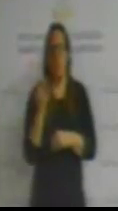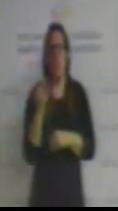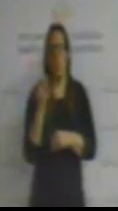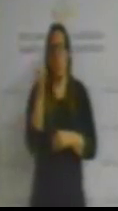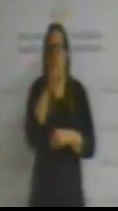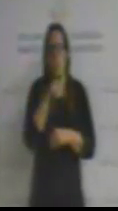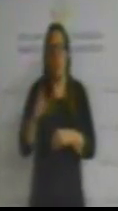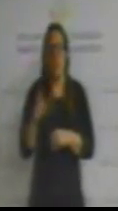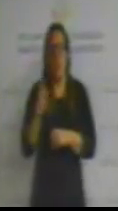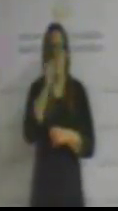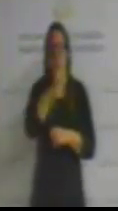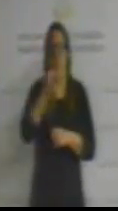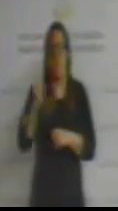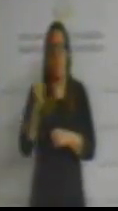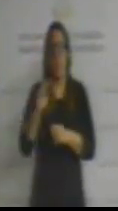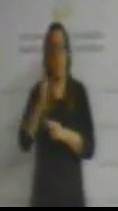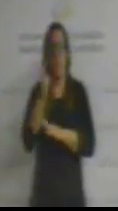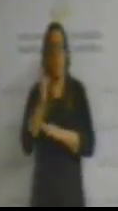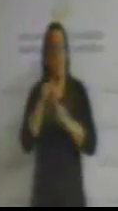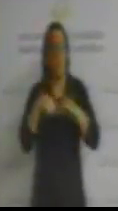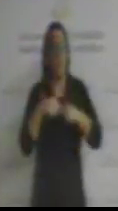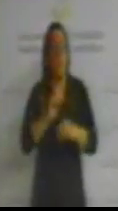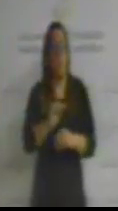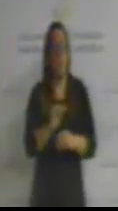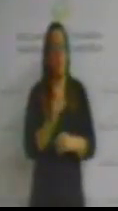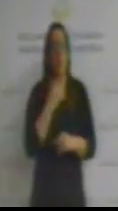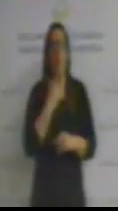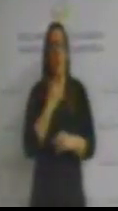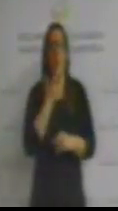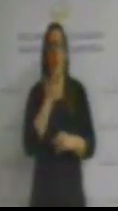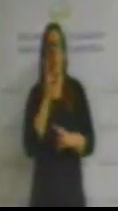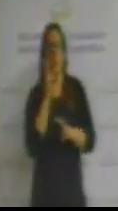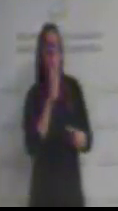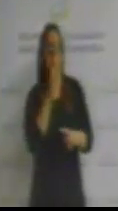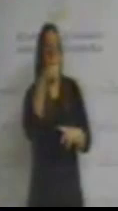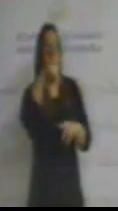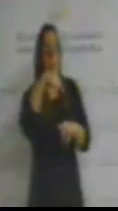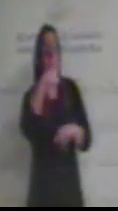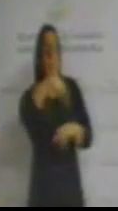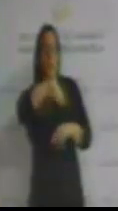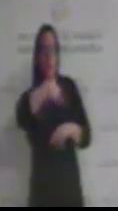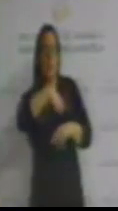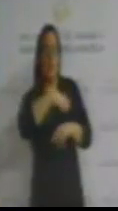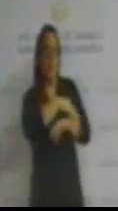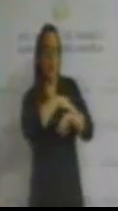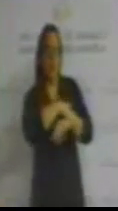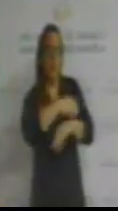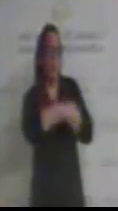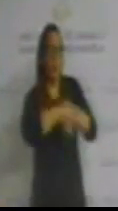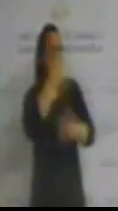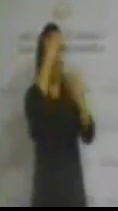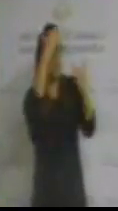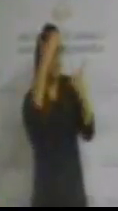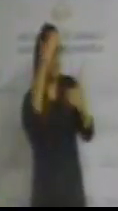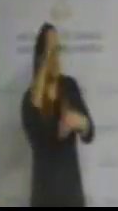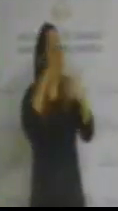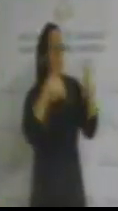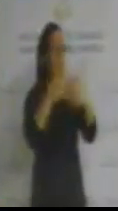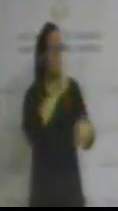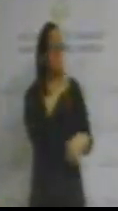ETA cuando ven a la presidenta del gobierno rendir un homenaje a los que han asesinado a sus seres